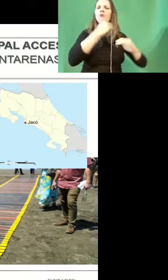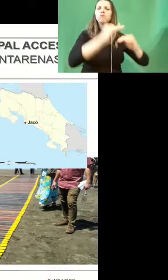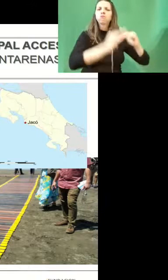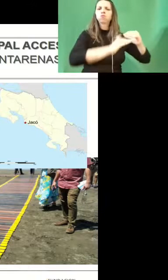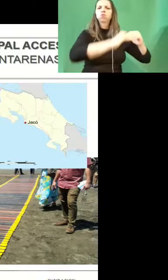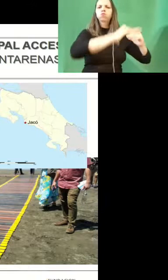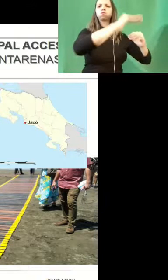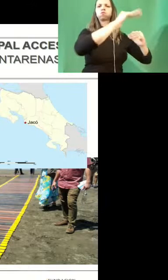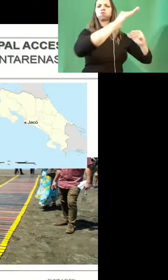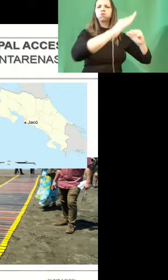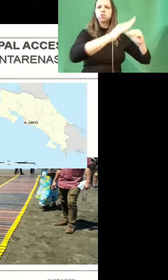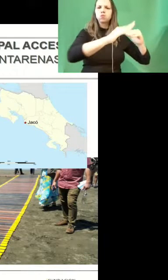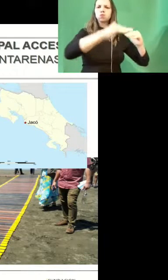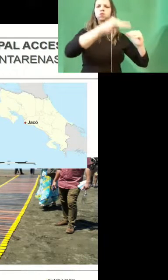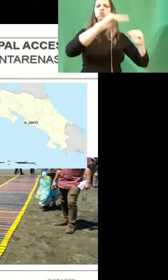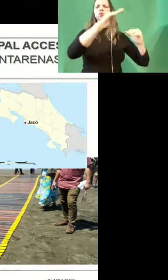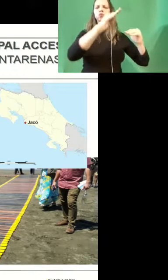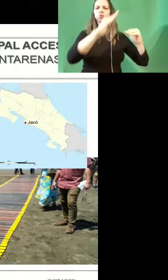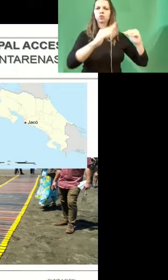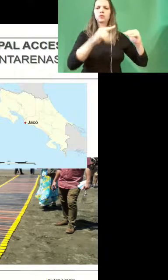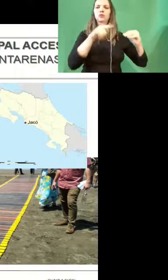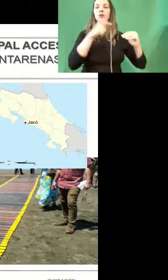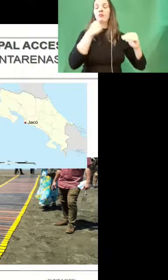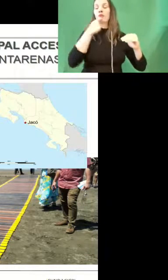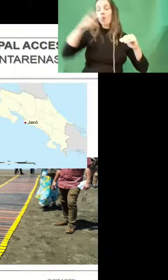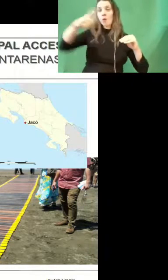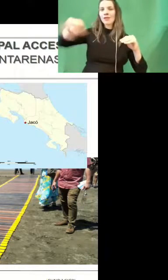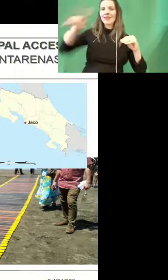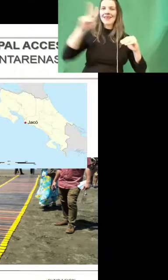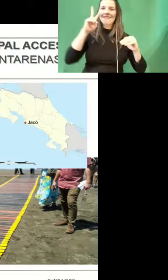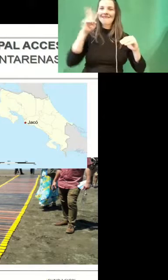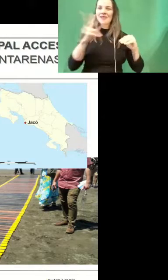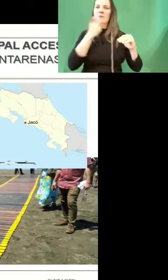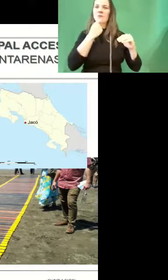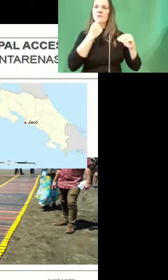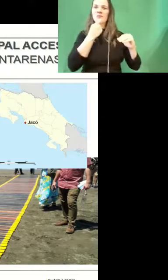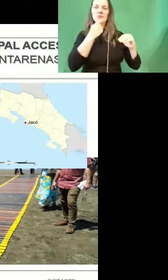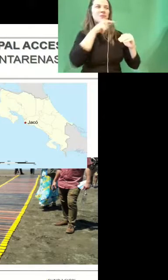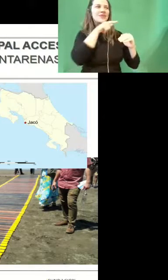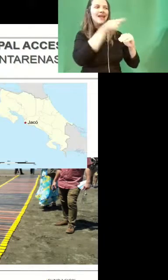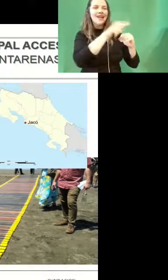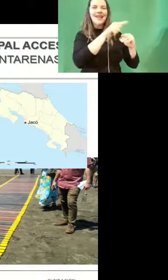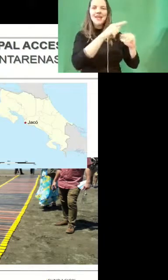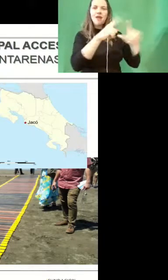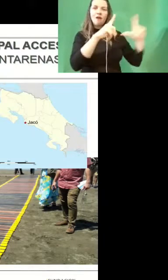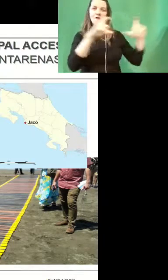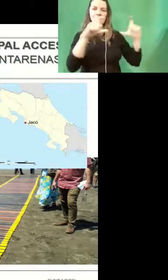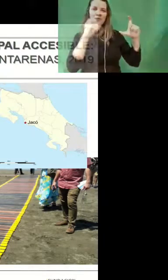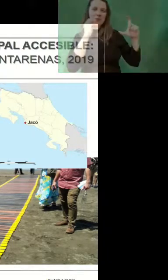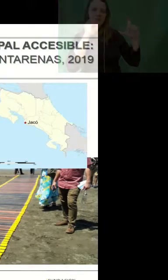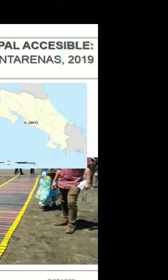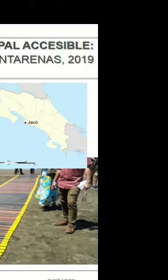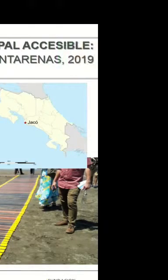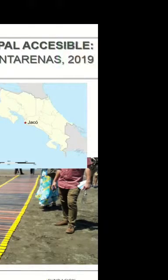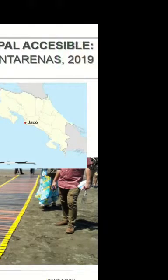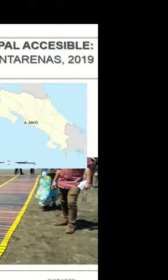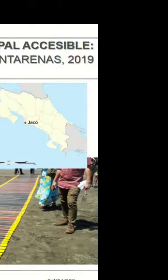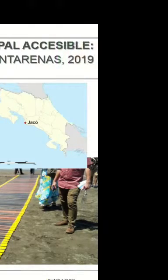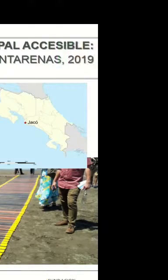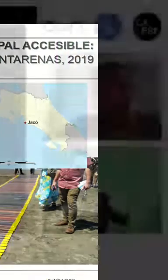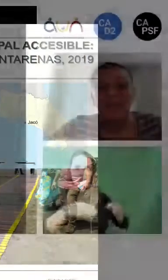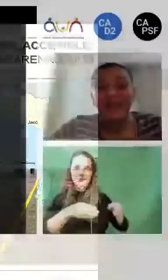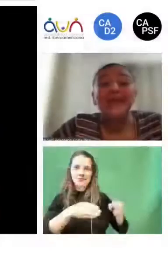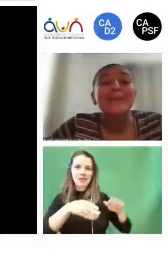de lugares donde hay como unos caminitos con la silla y que la persona con discapacidad se monta en esta silla, en estos rieles y